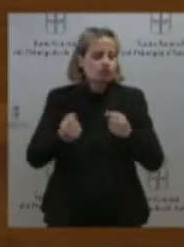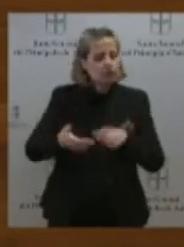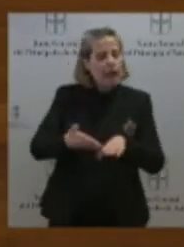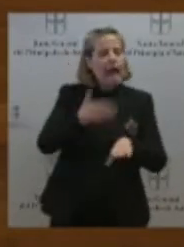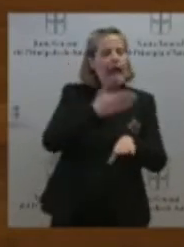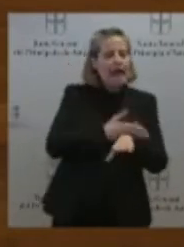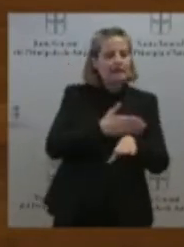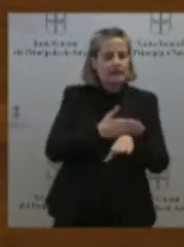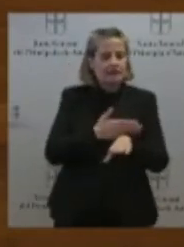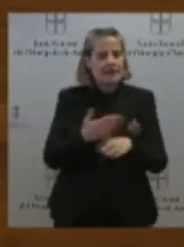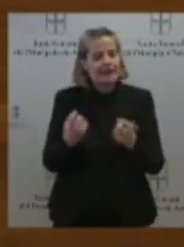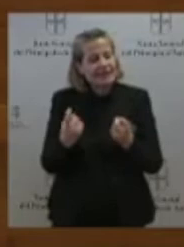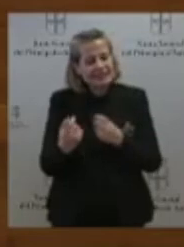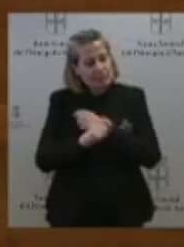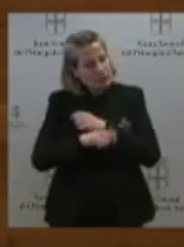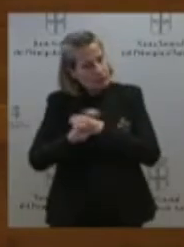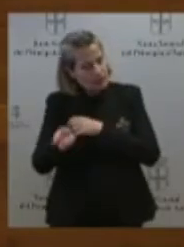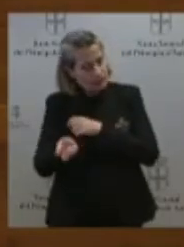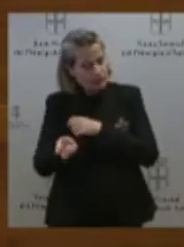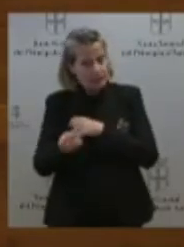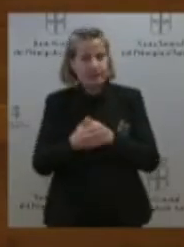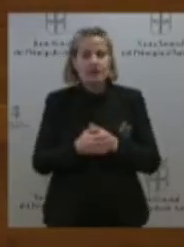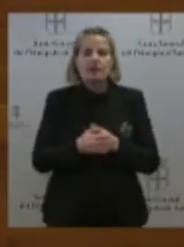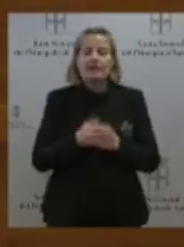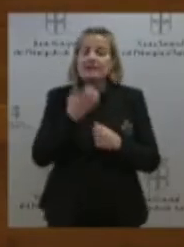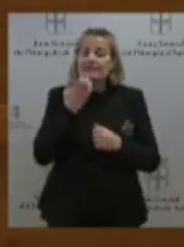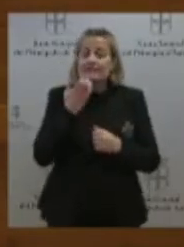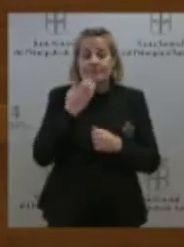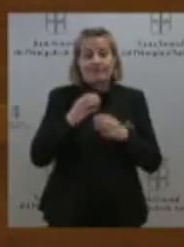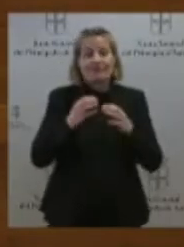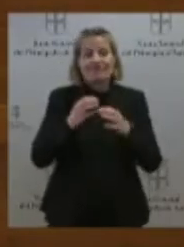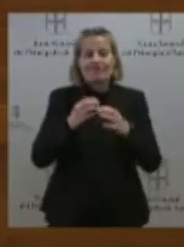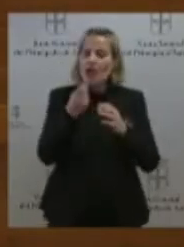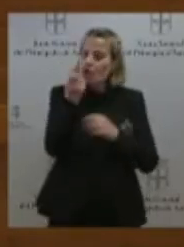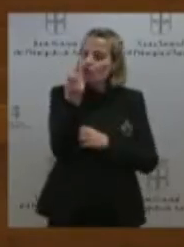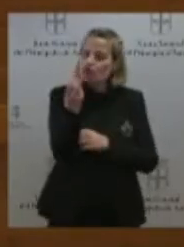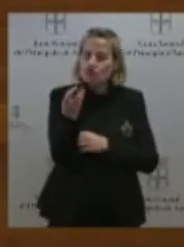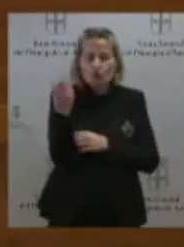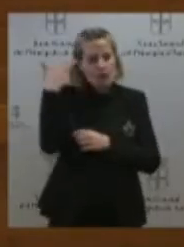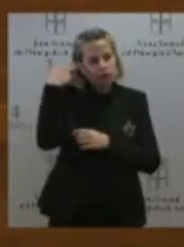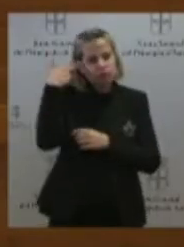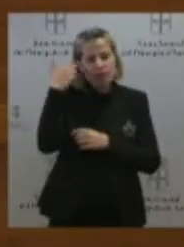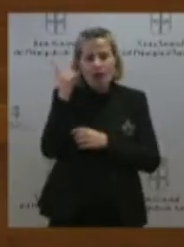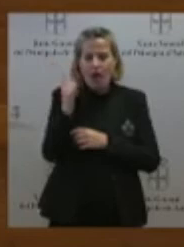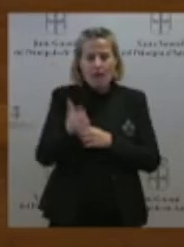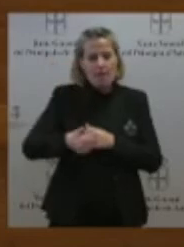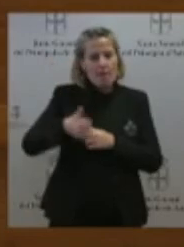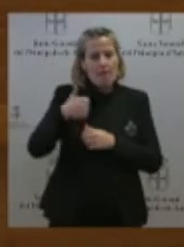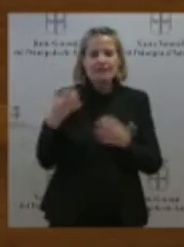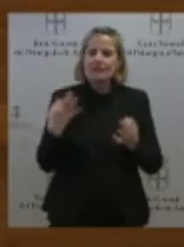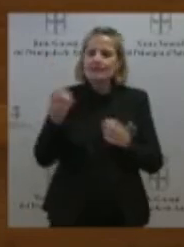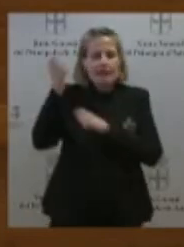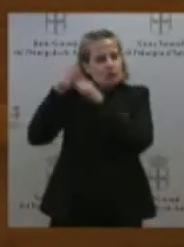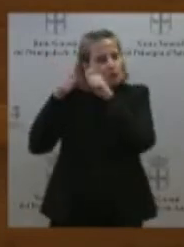de suicidio entre adolescentes y jóvenes, es fundamental disponer de protocolos de prevención, intervención y cuidados en el ámbito escolar.